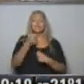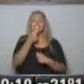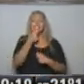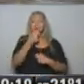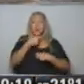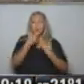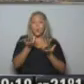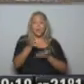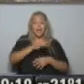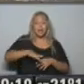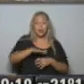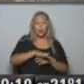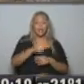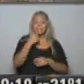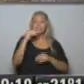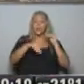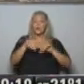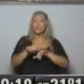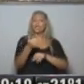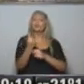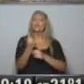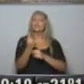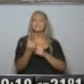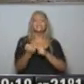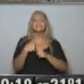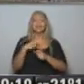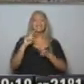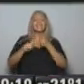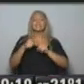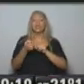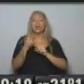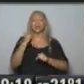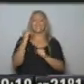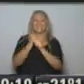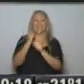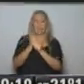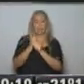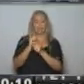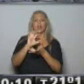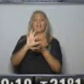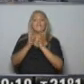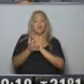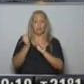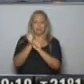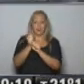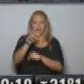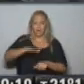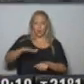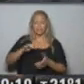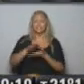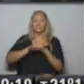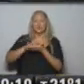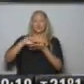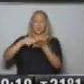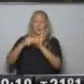que el contenido del voto está fundamentalmente relacionado con la gestión, con la capacidad de administrar y de resolver